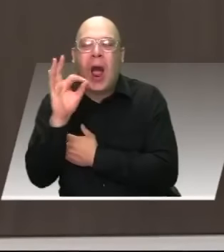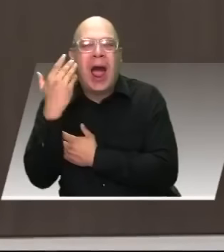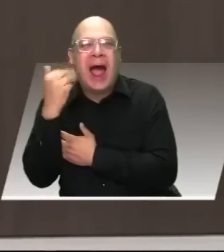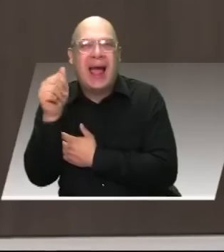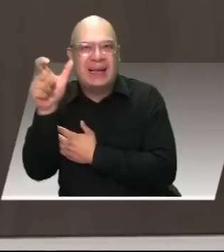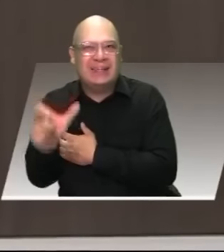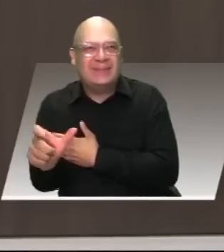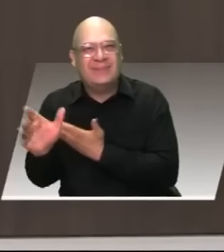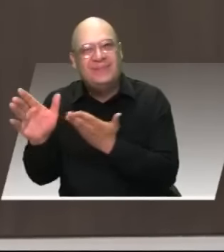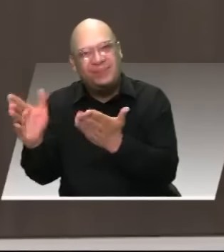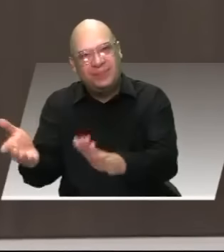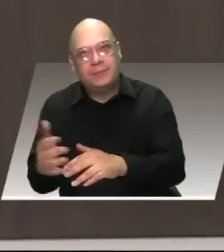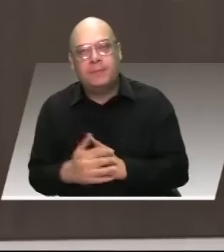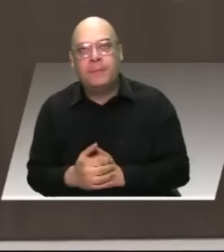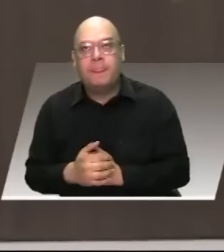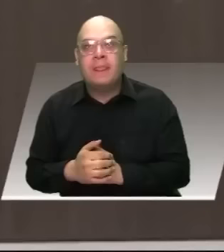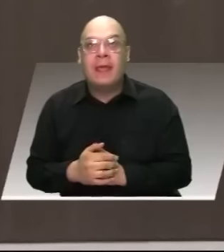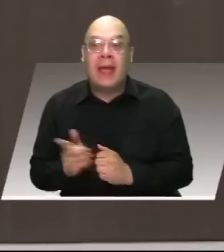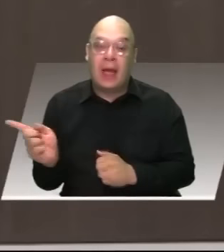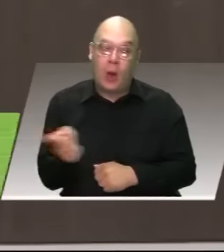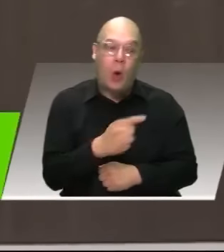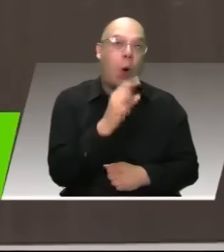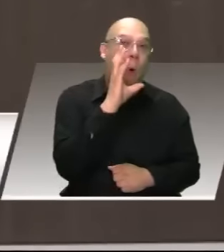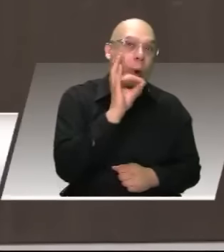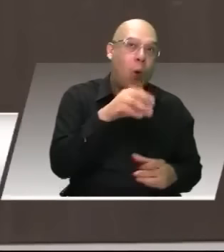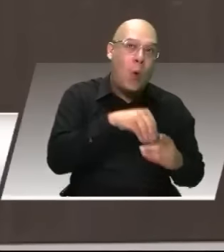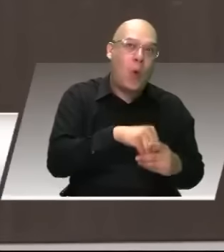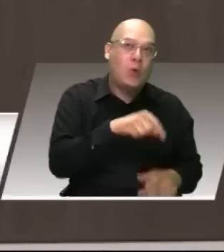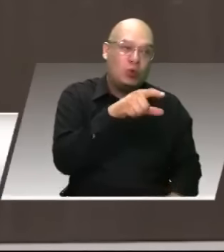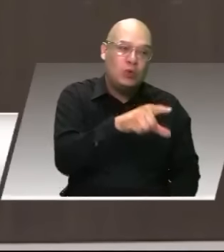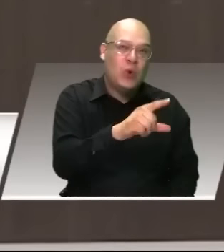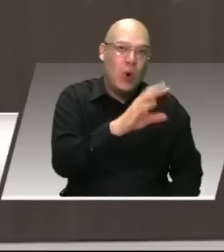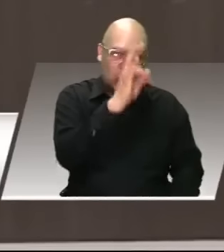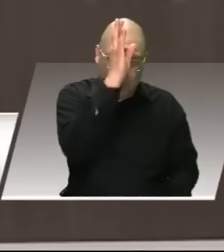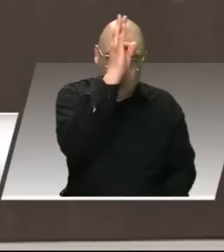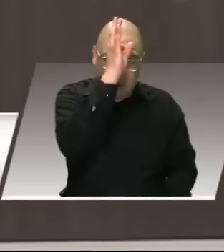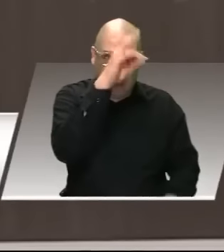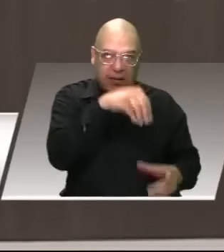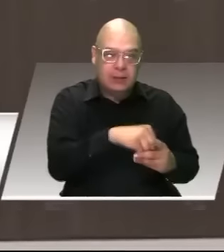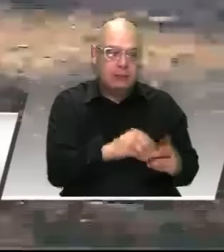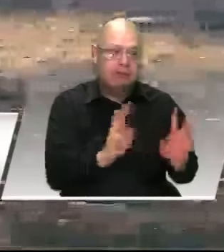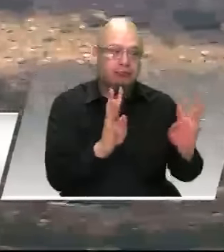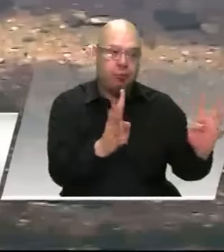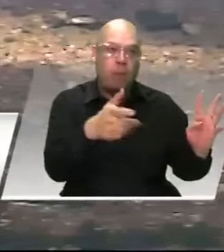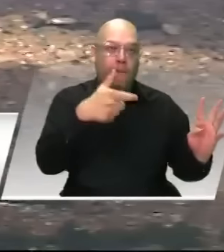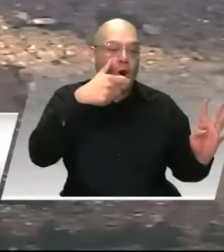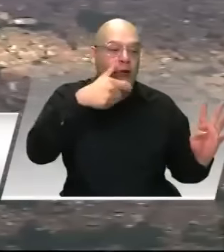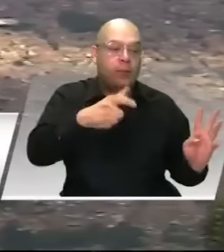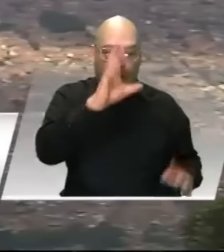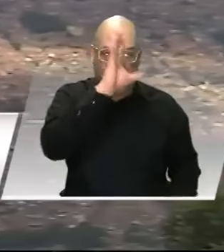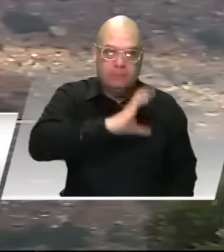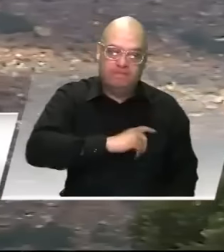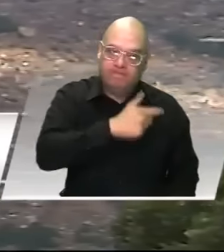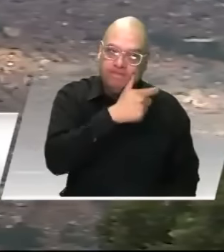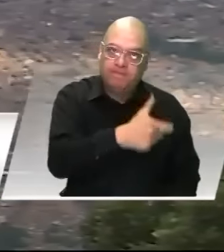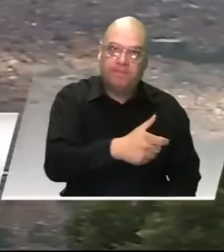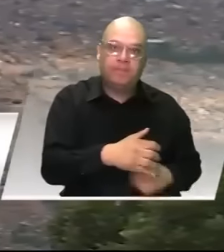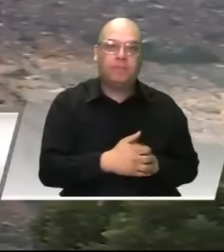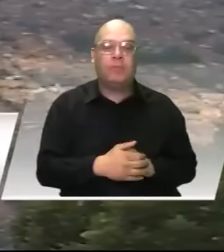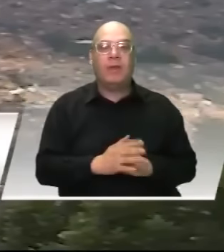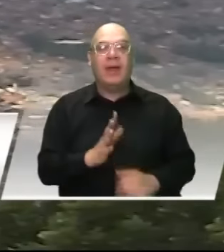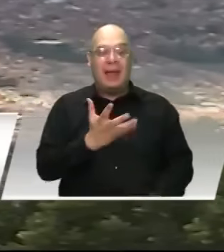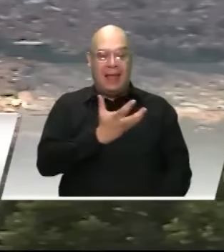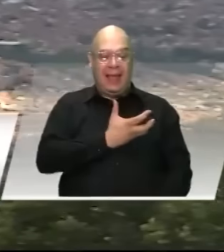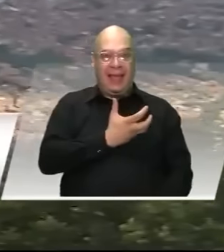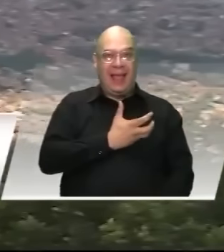en centro asistencial y esta persona en este momento se encuentra siendo custodiada por Policía Nacional. Por su parte, el alcalde confirmó que hay un reto